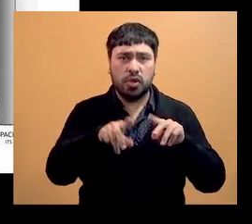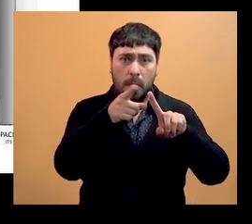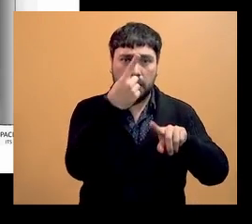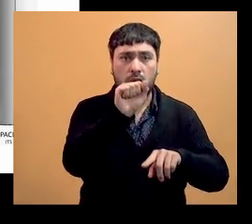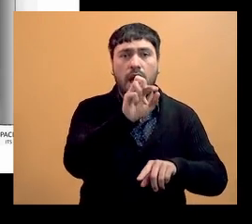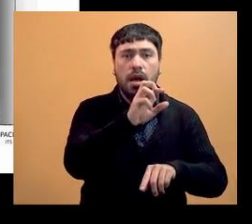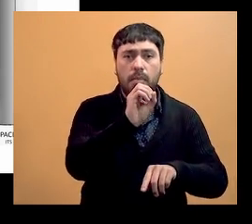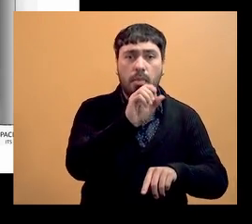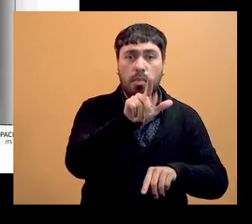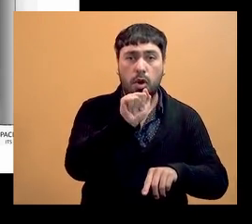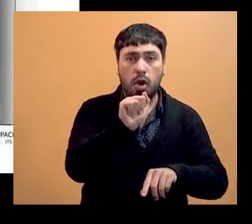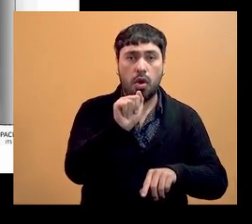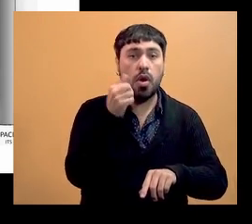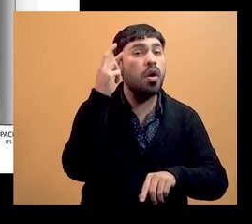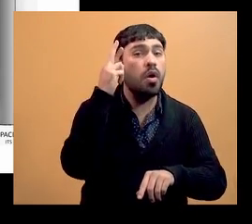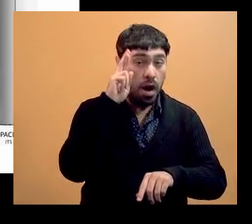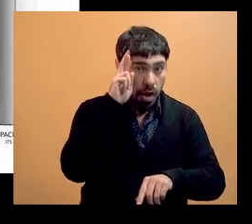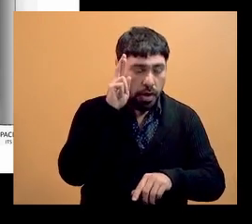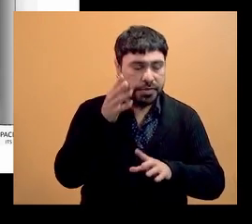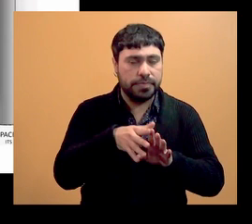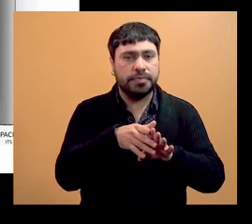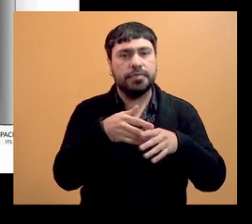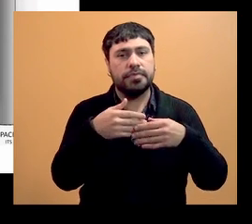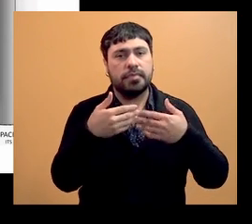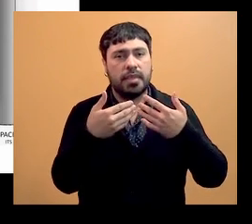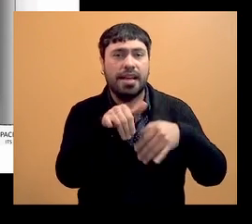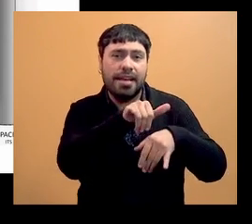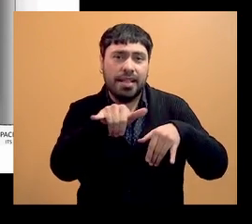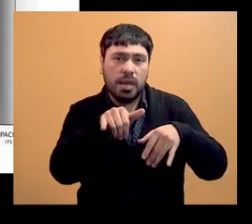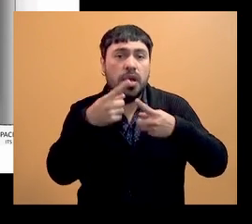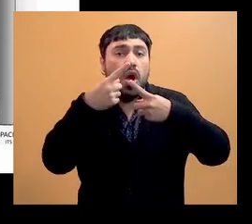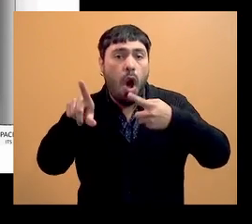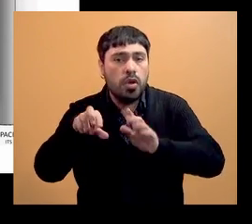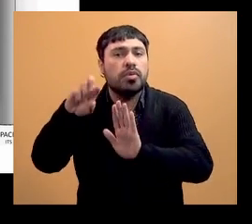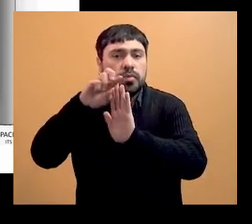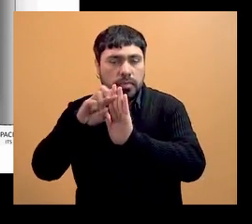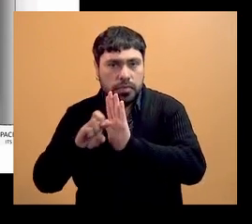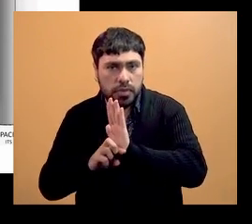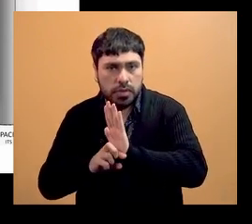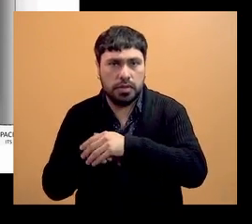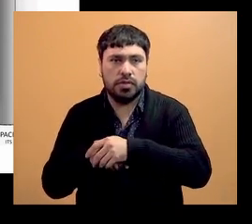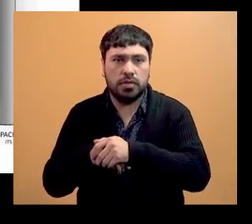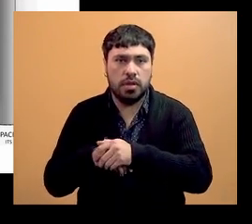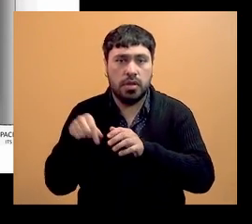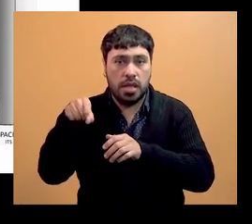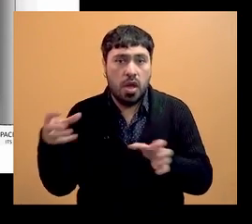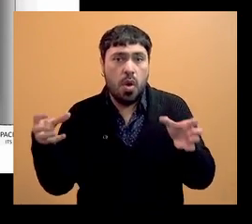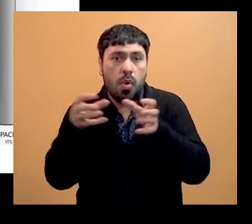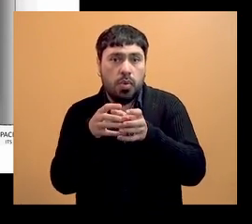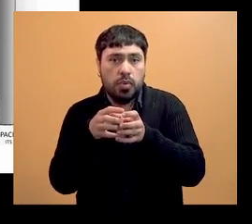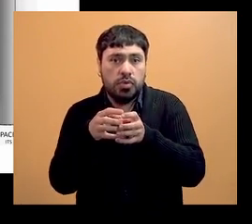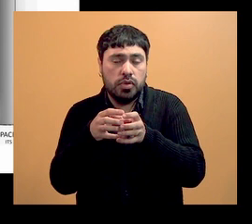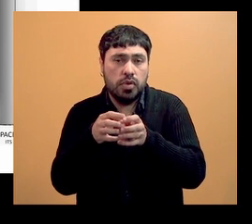espacial. Tenemos el que está actualmente en servicio para la Agencia Espacial Europea, el Ariane.